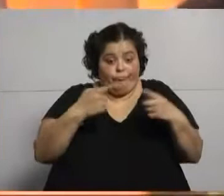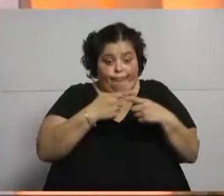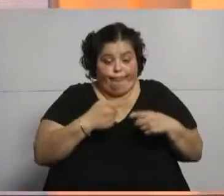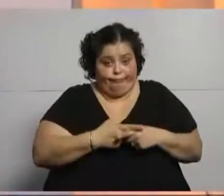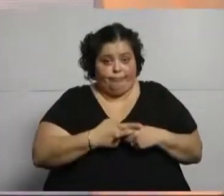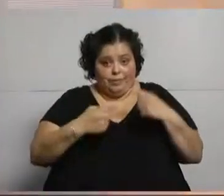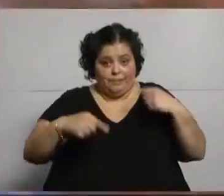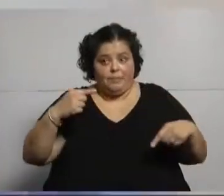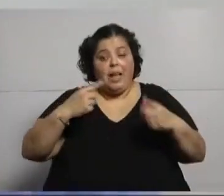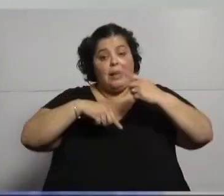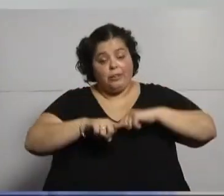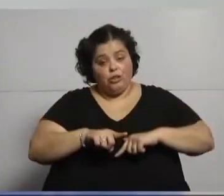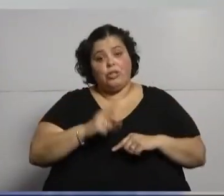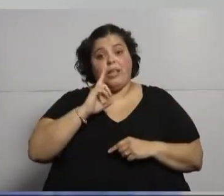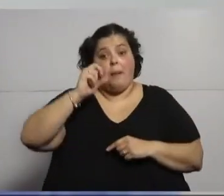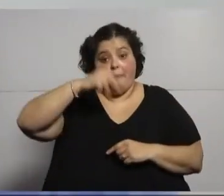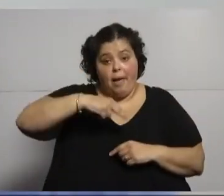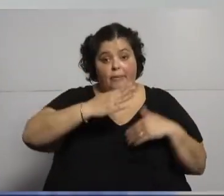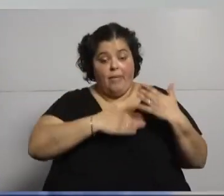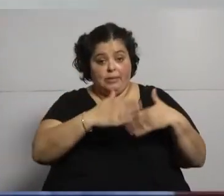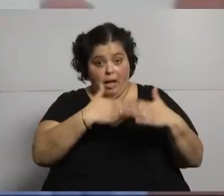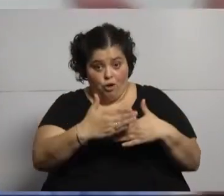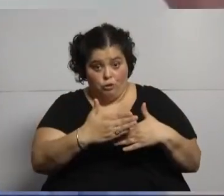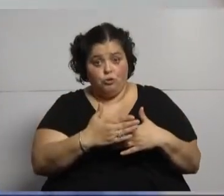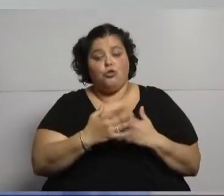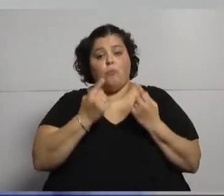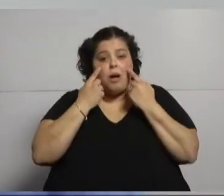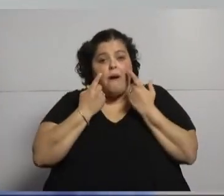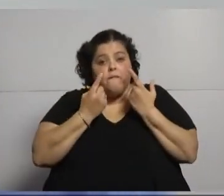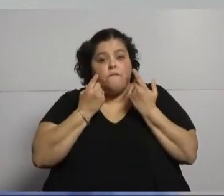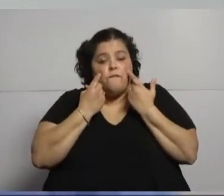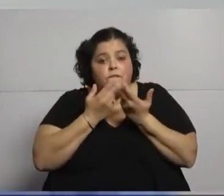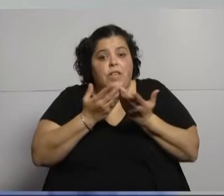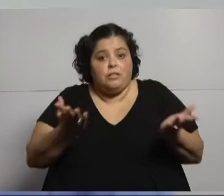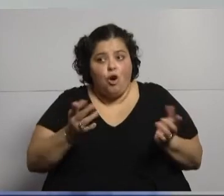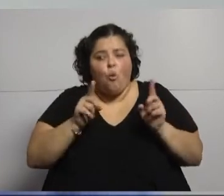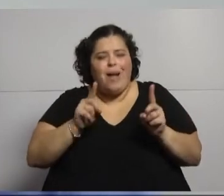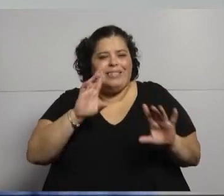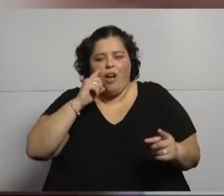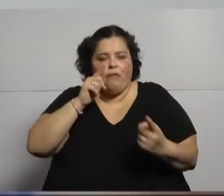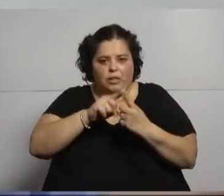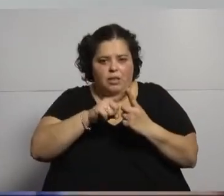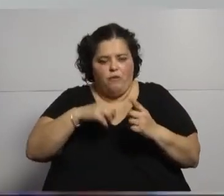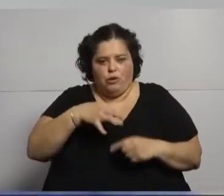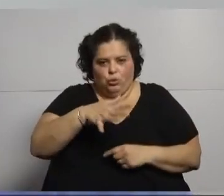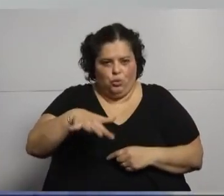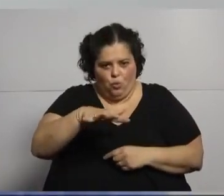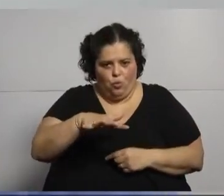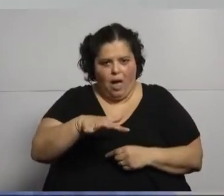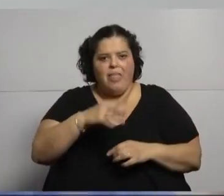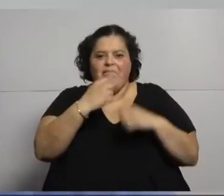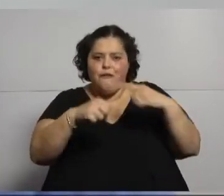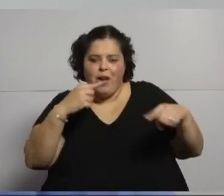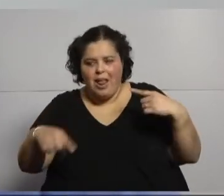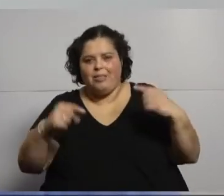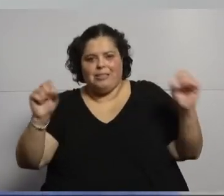fue, por ejemplo, desde el plan de desarrollo incorporamos una visión por propósitos de ciudad que pasan por actividades intersectoriales,